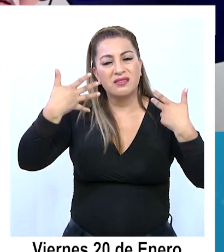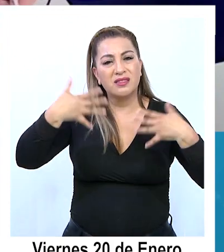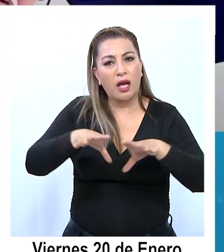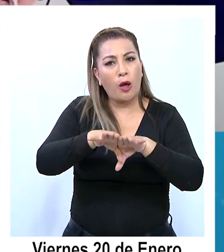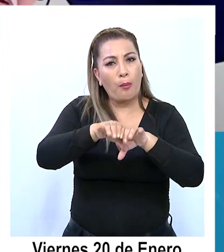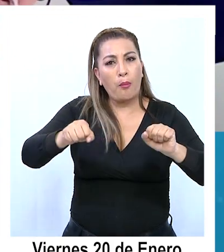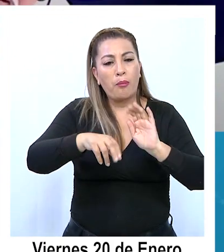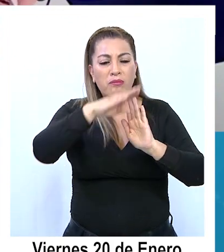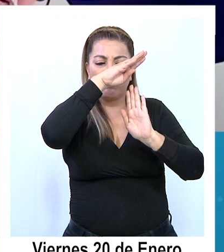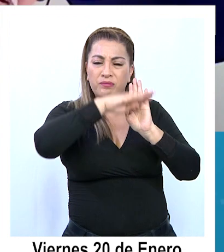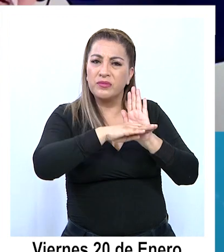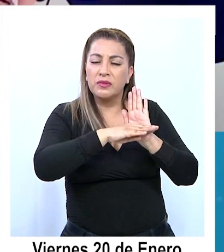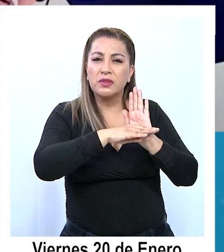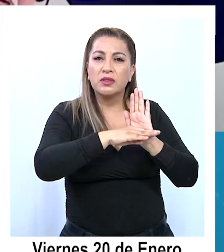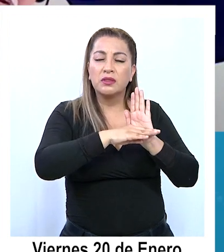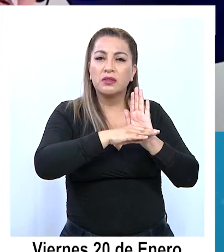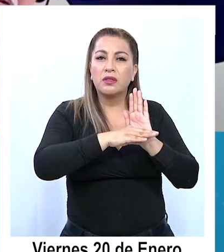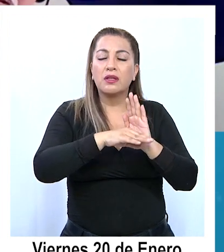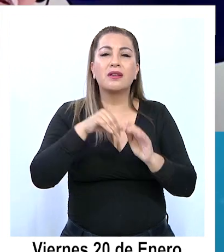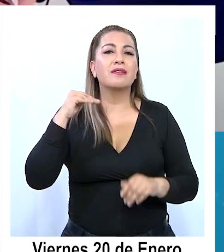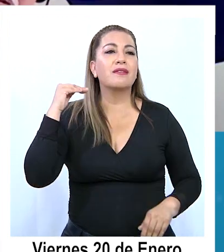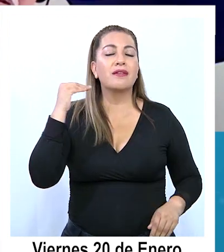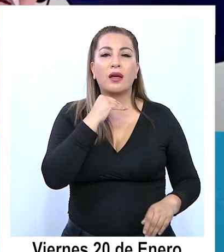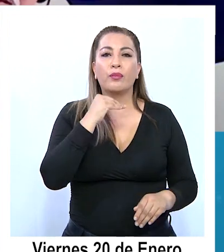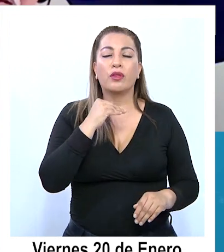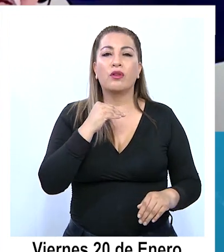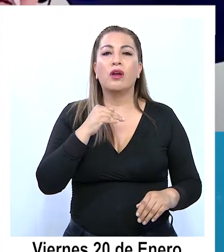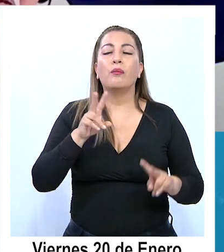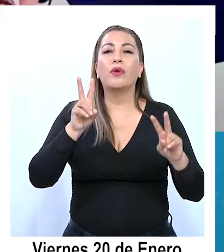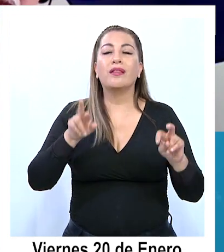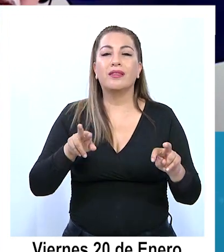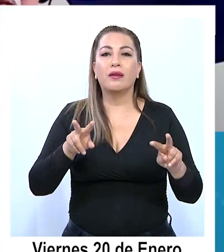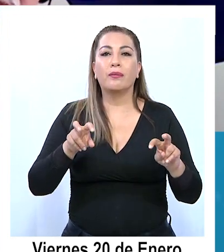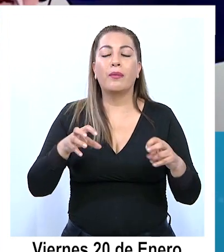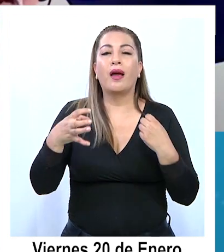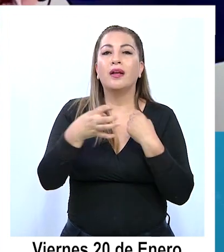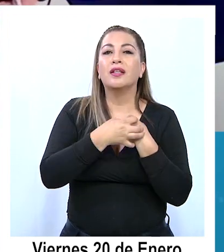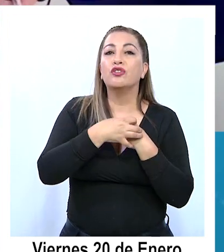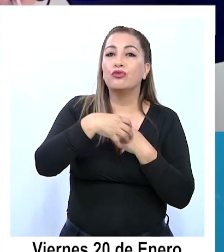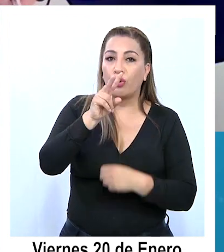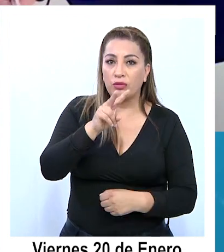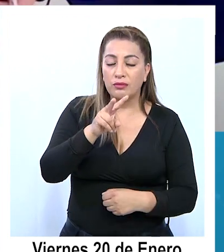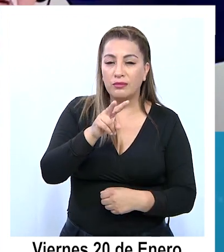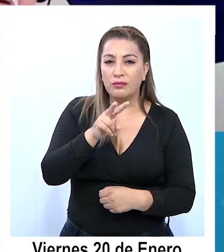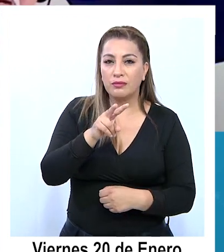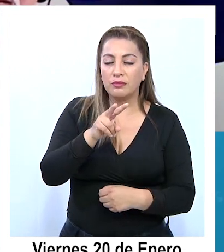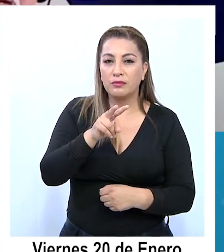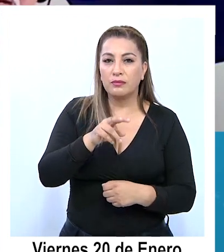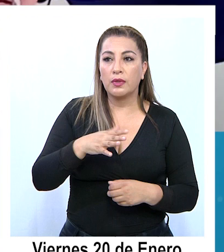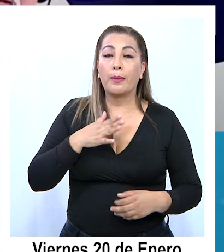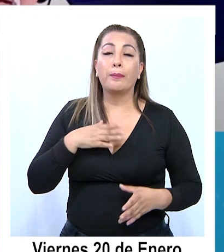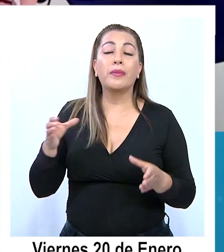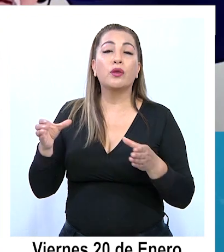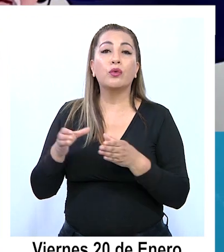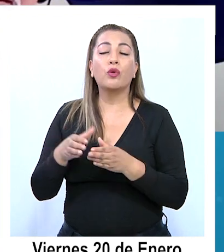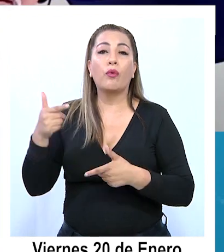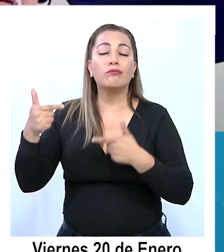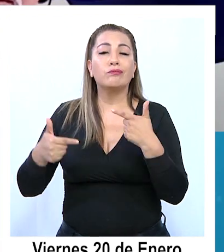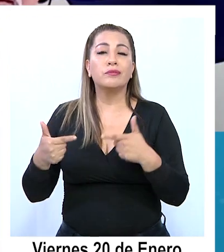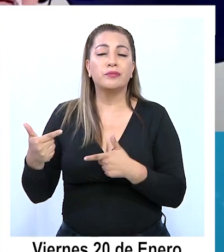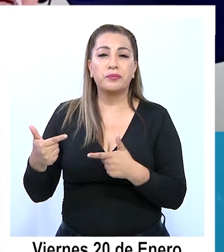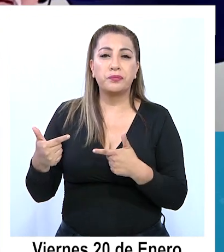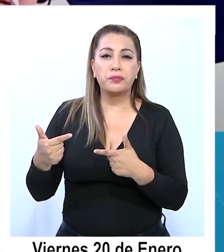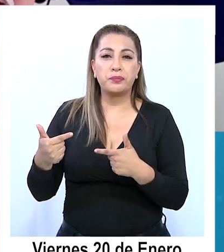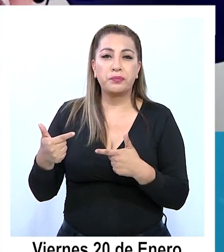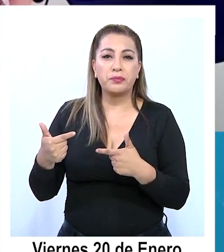e inmediatas para atender la situación de la macrozona sur, de la macrozona Sí. norte. Mi partido termina, en